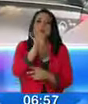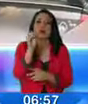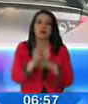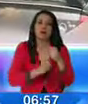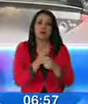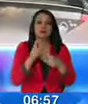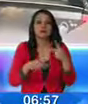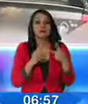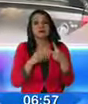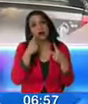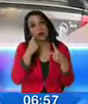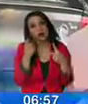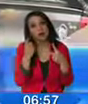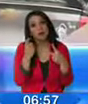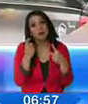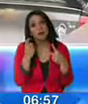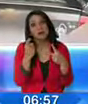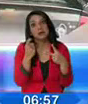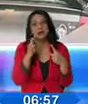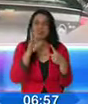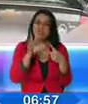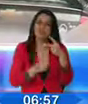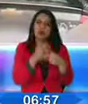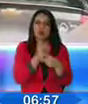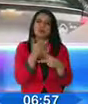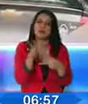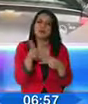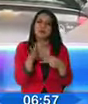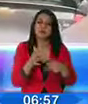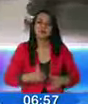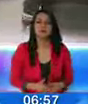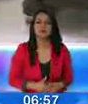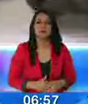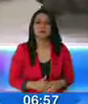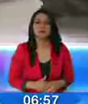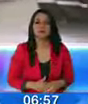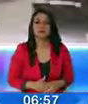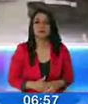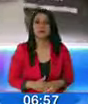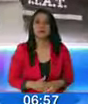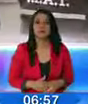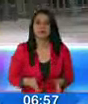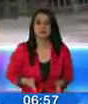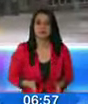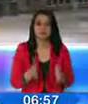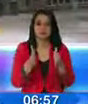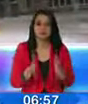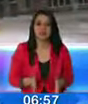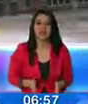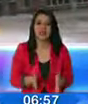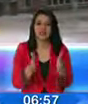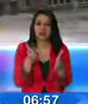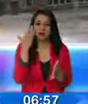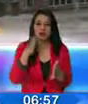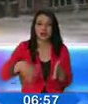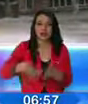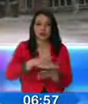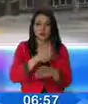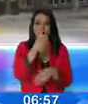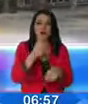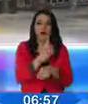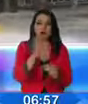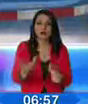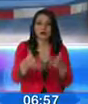y el señor de unos 25 años aproximadamente. Un tramo de la avenida Marta Bucaram fue cerrado por una